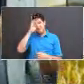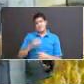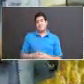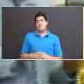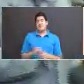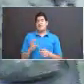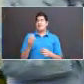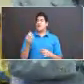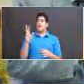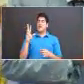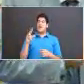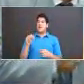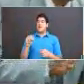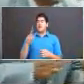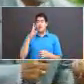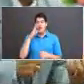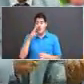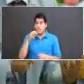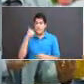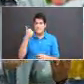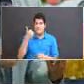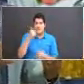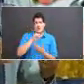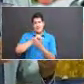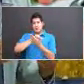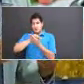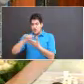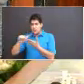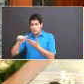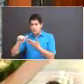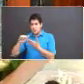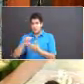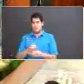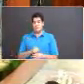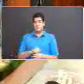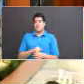que no logran distinguir lo santo.